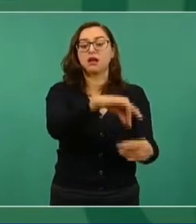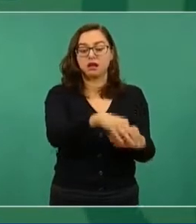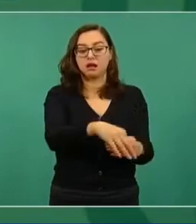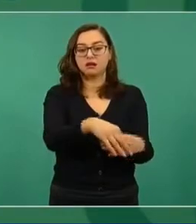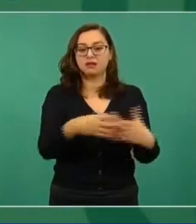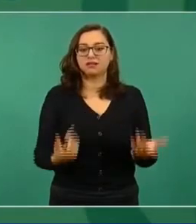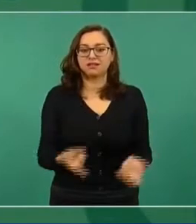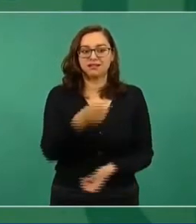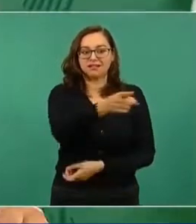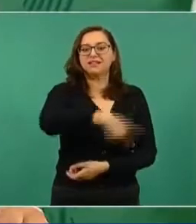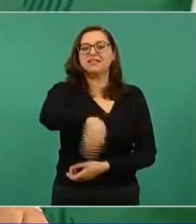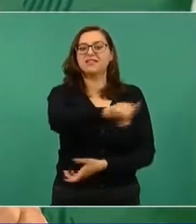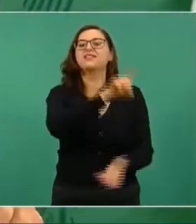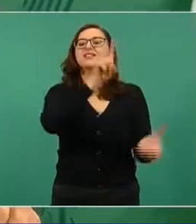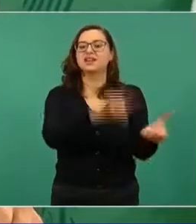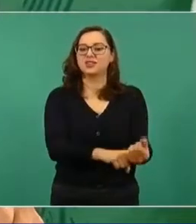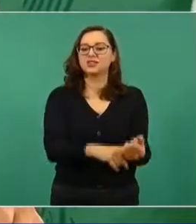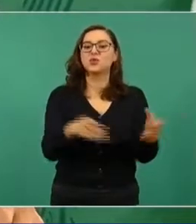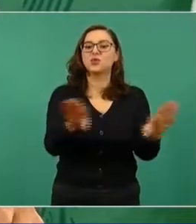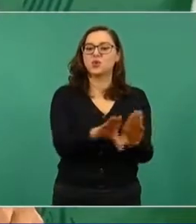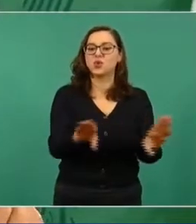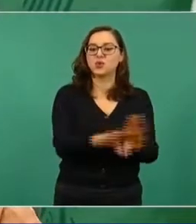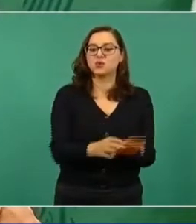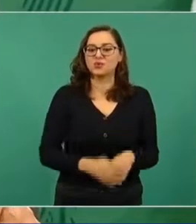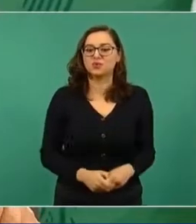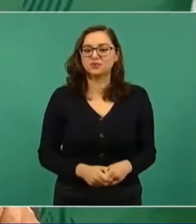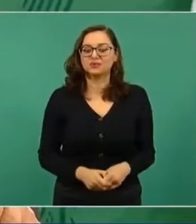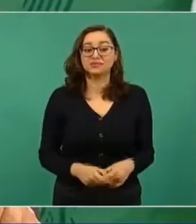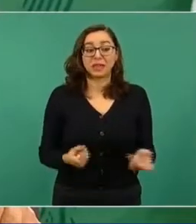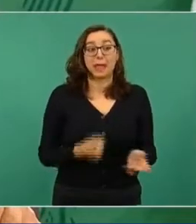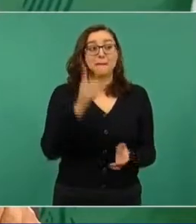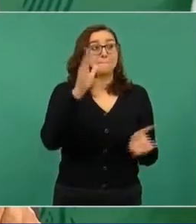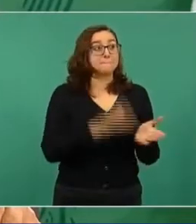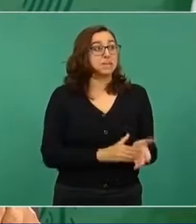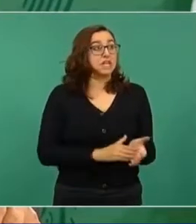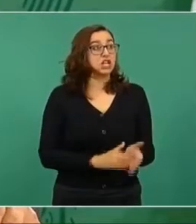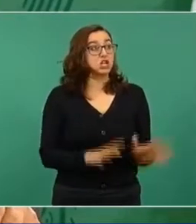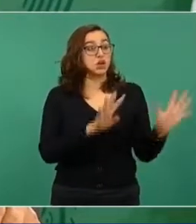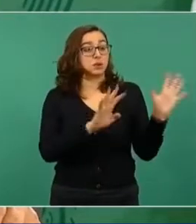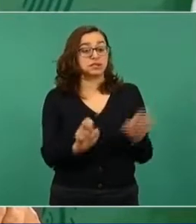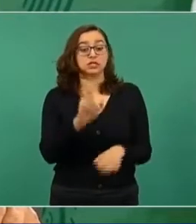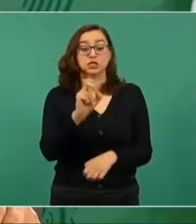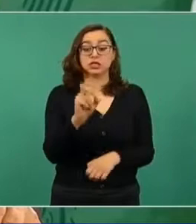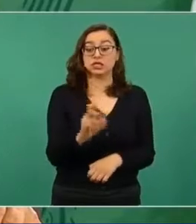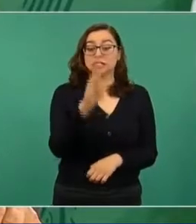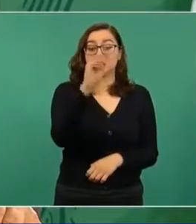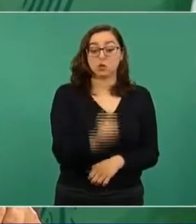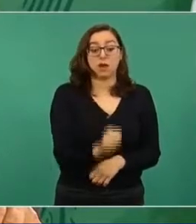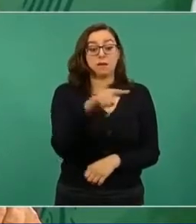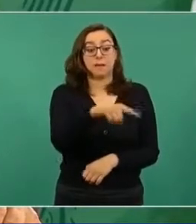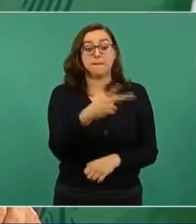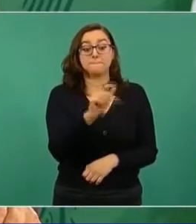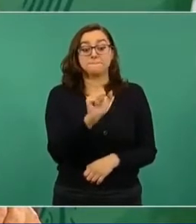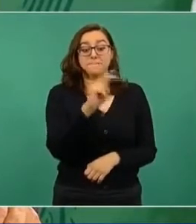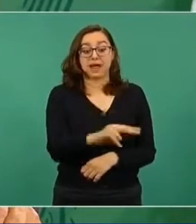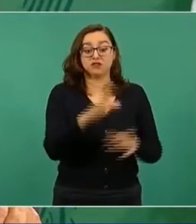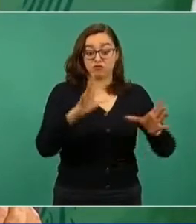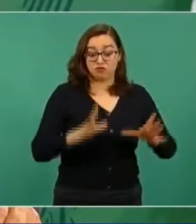cuando el PAN se fundó en 1939, un año después de la expropiación